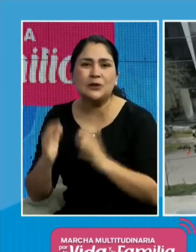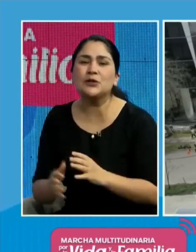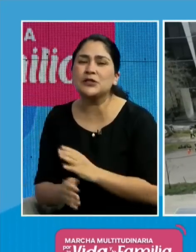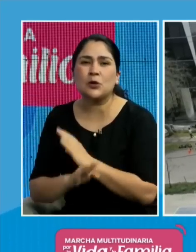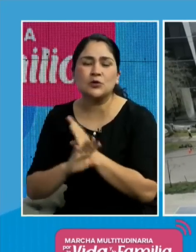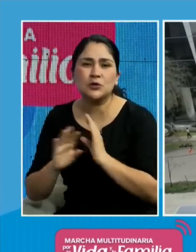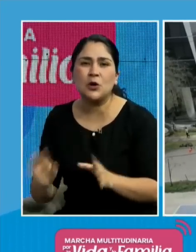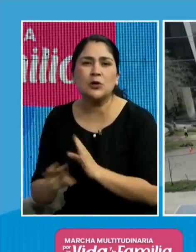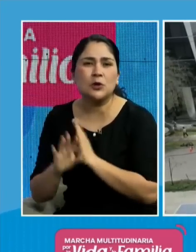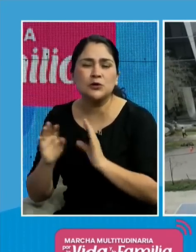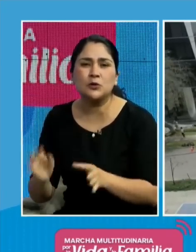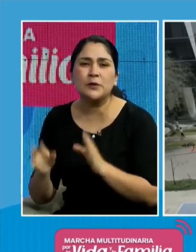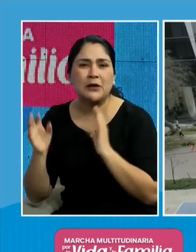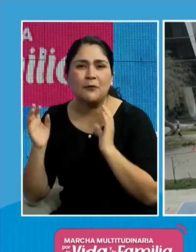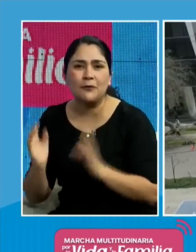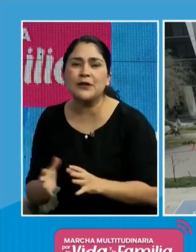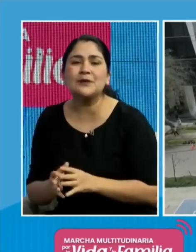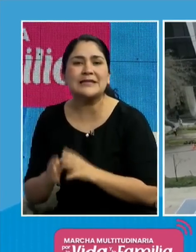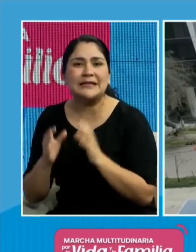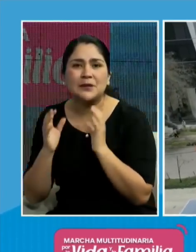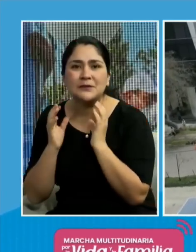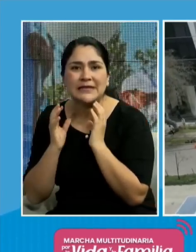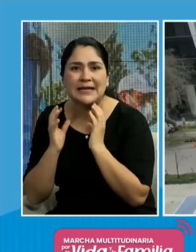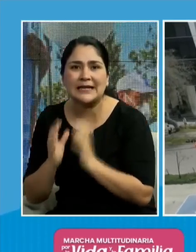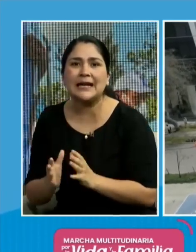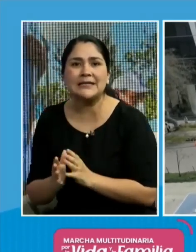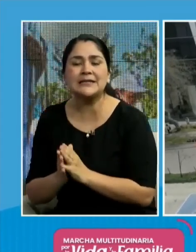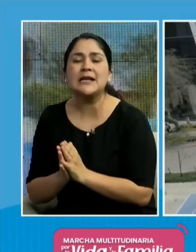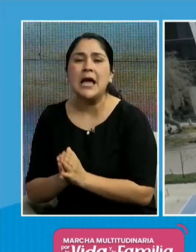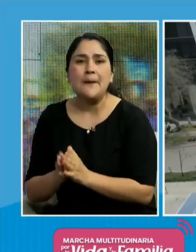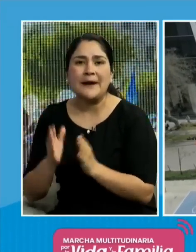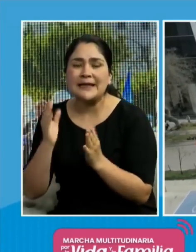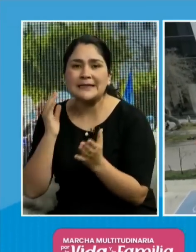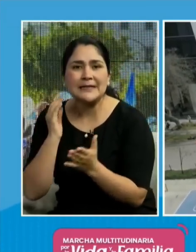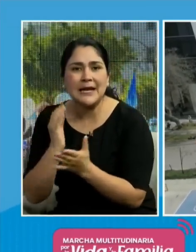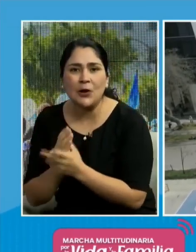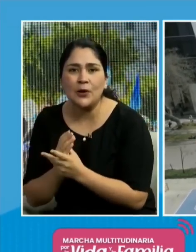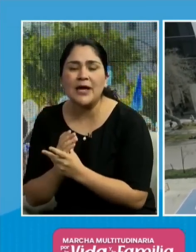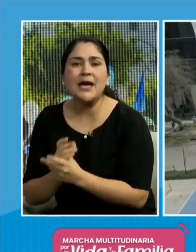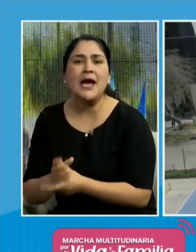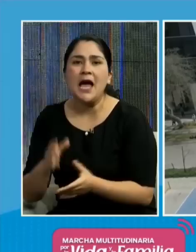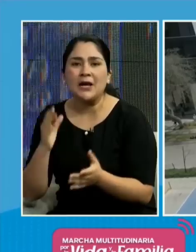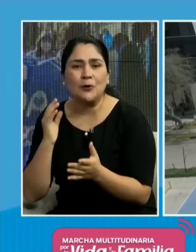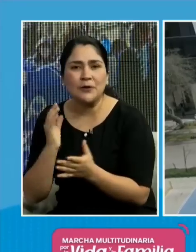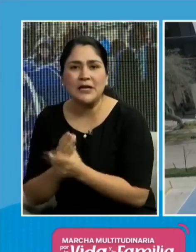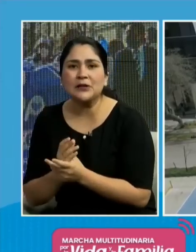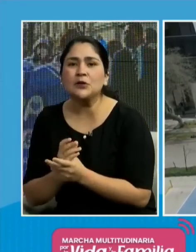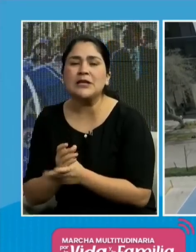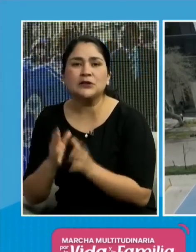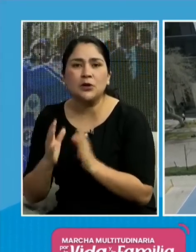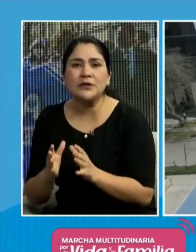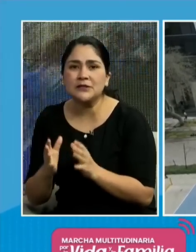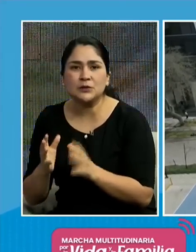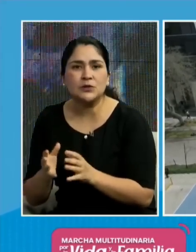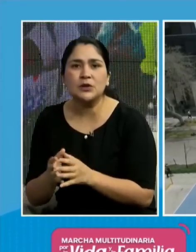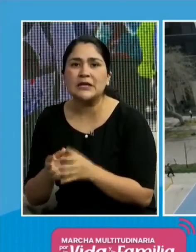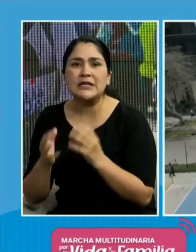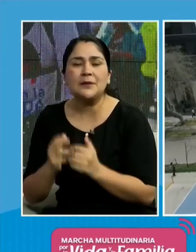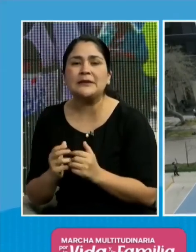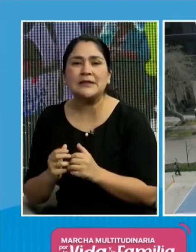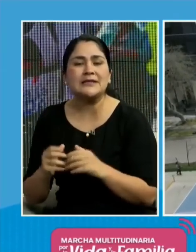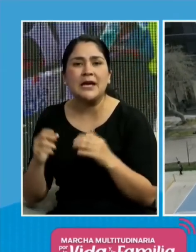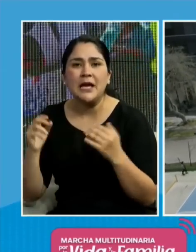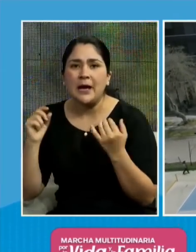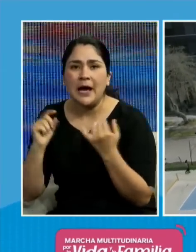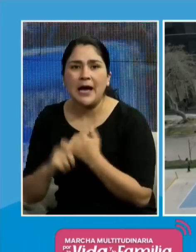tarde, noche, con sol, con lluvia, con frío, saldremos a las calles para decirle a la OEA, al gobierno y a toda institución que